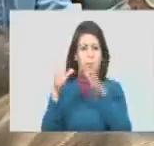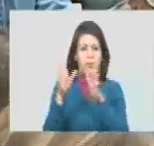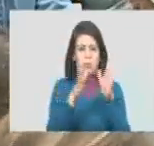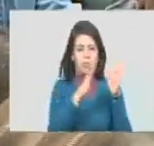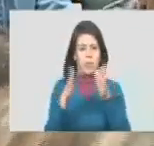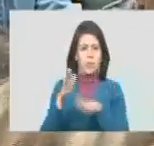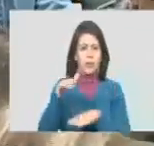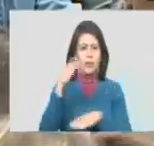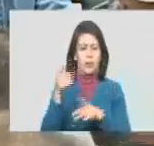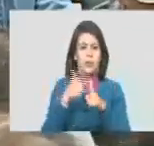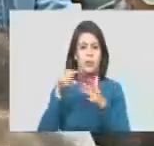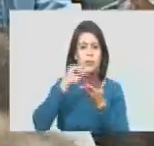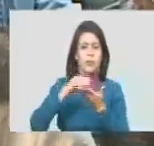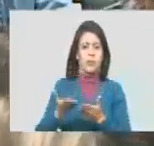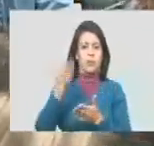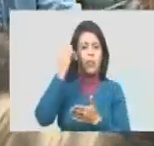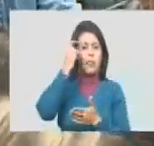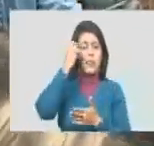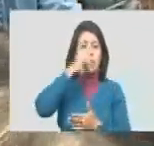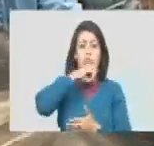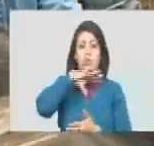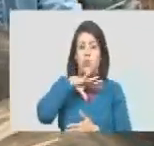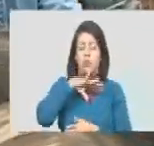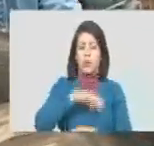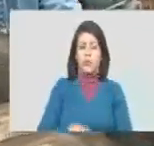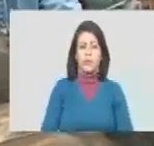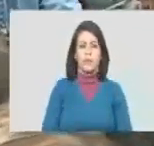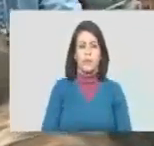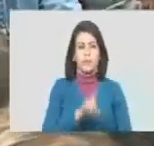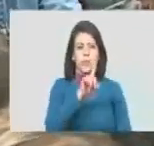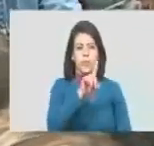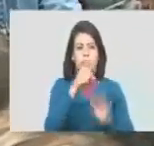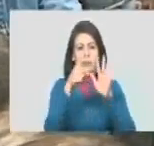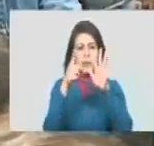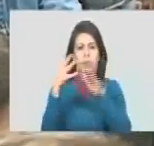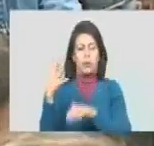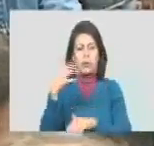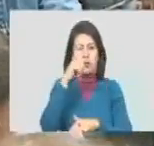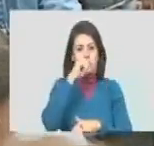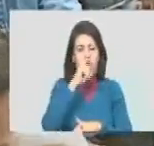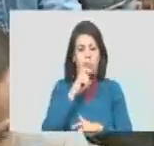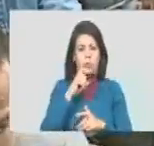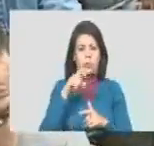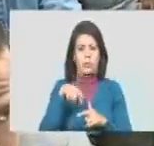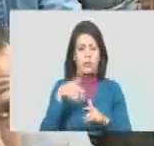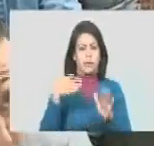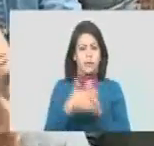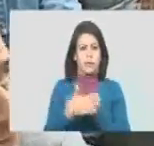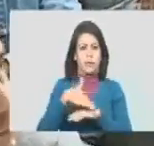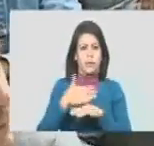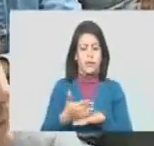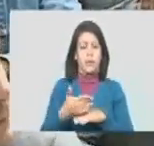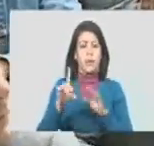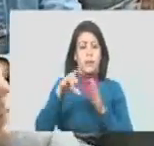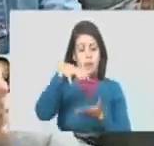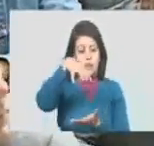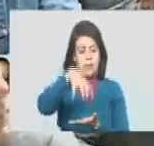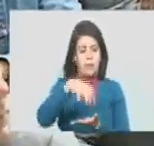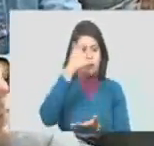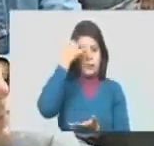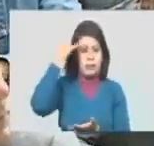marzo, cuando reivindicamos esta fecha histórica, 164 años declarado nuestro estado como